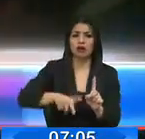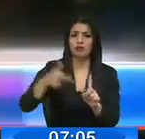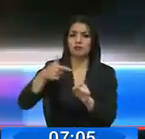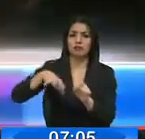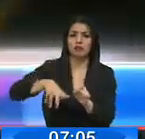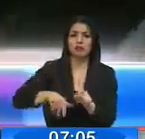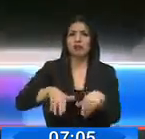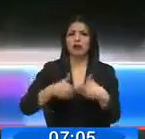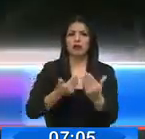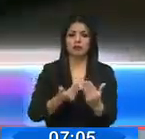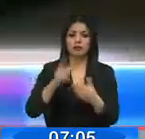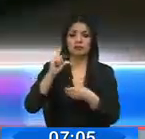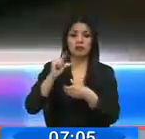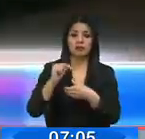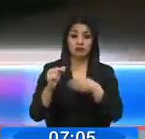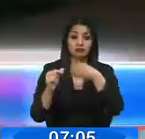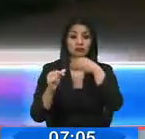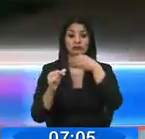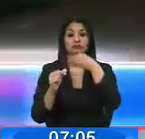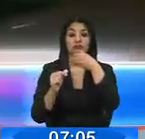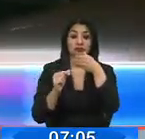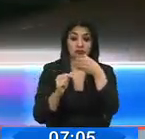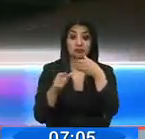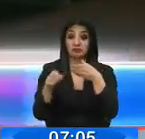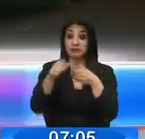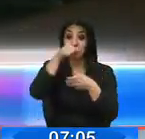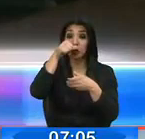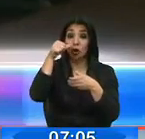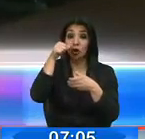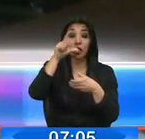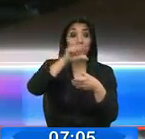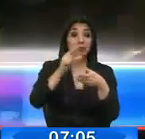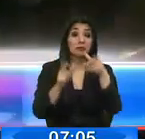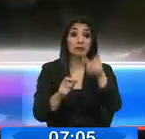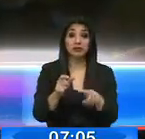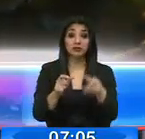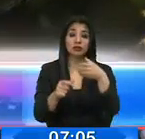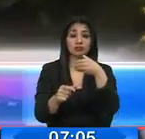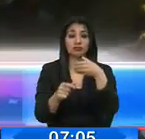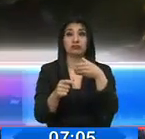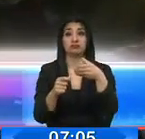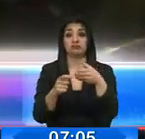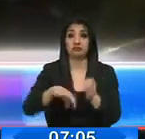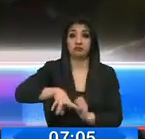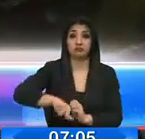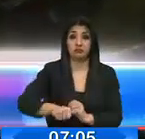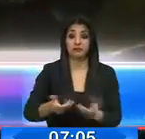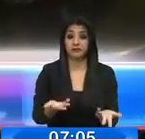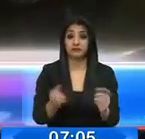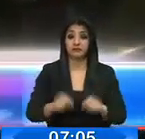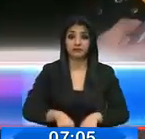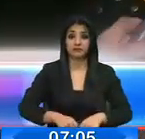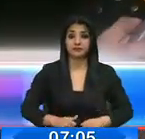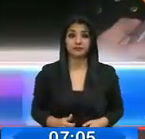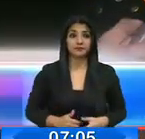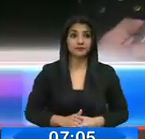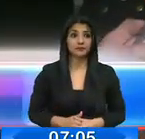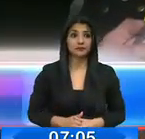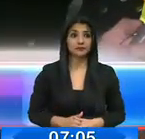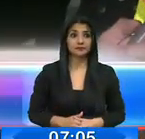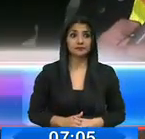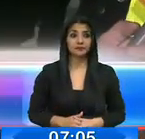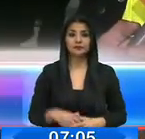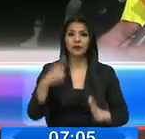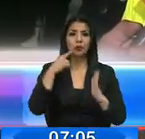dulces sueños. Es decir, que usaban escopolamina para adormecer a sus víctimas y arrebatarles sus pertenencias. Les ponen